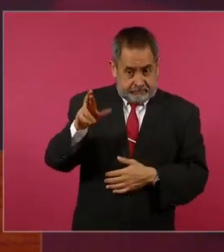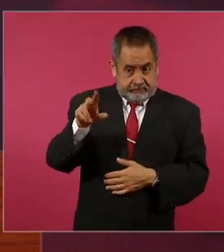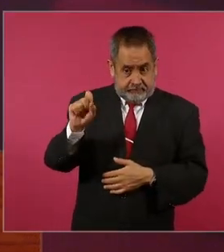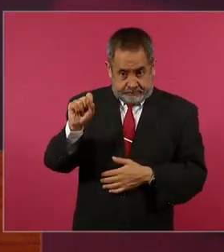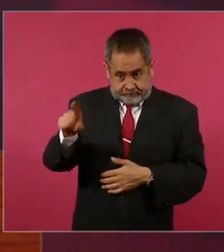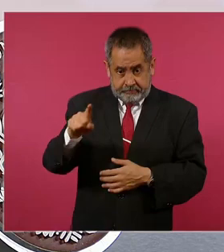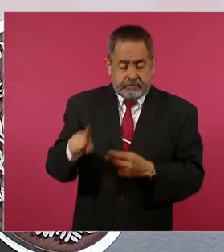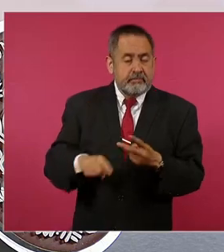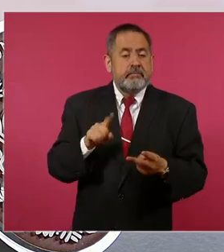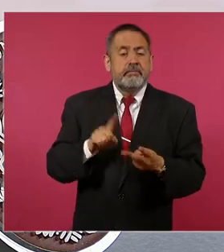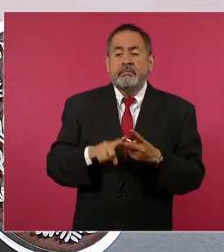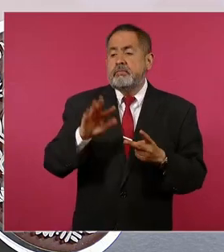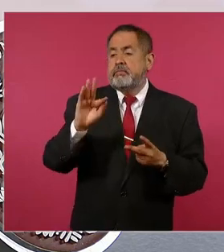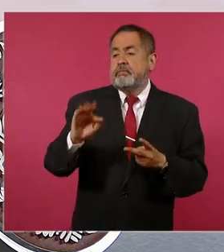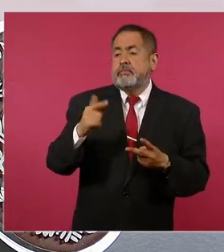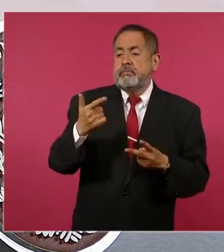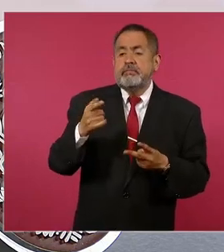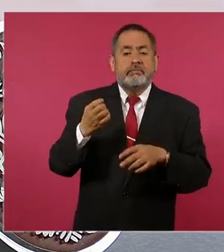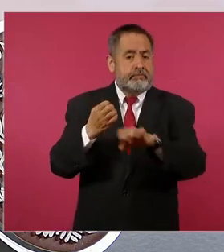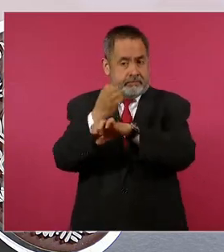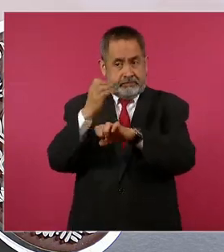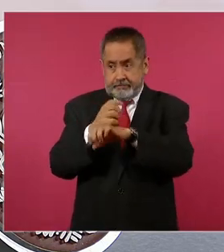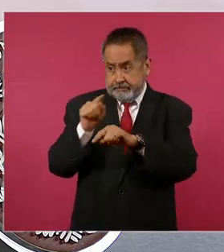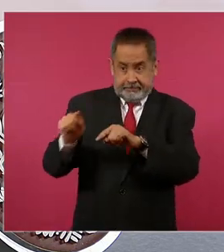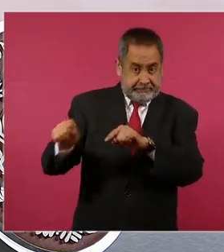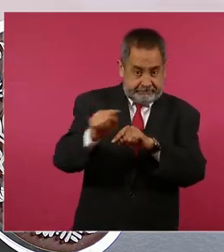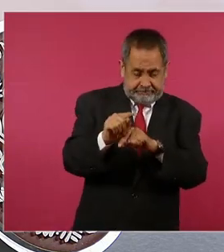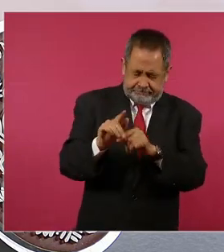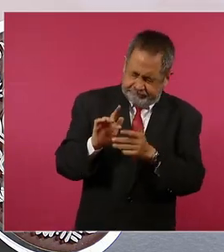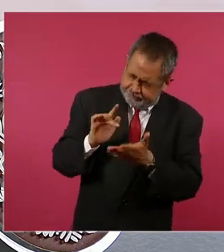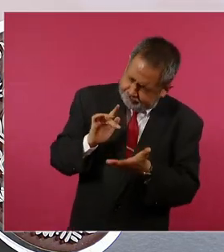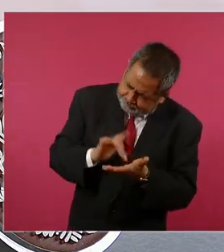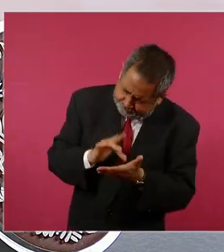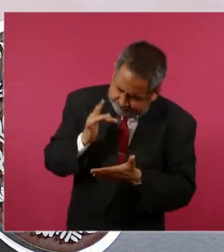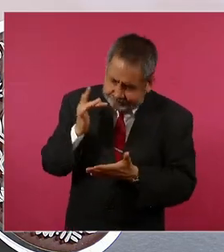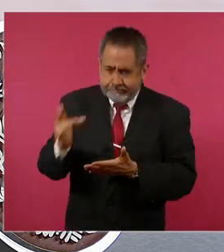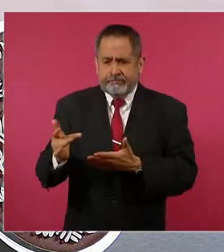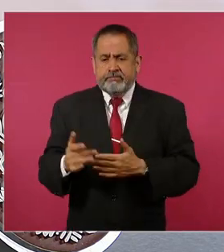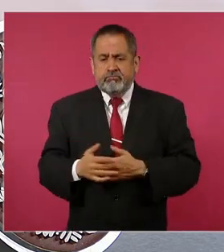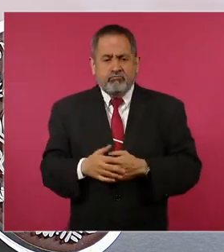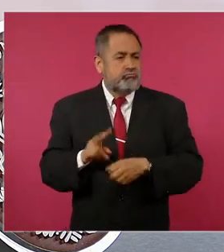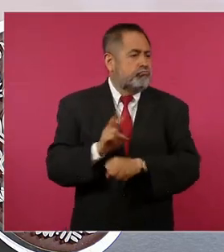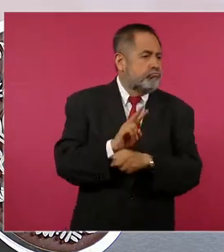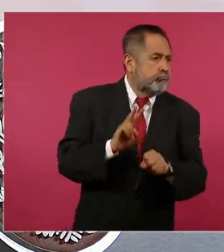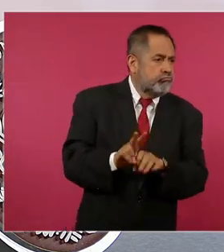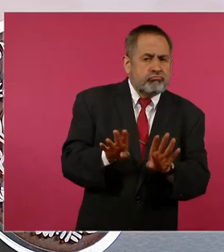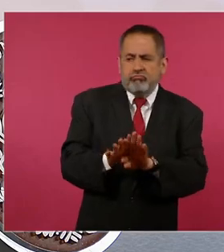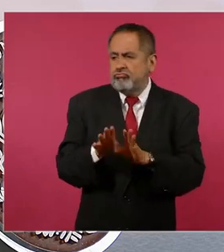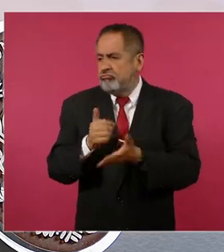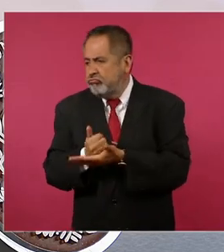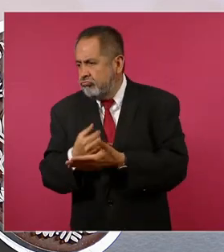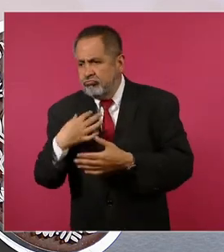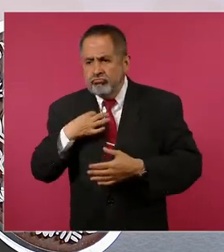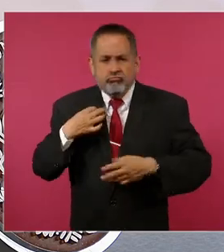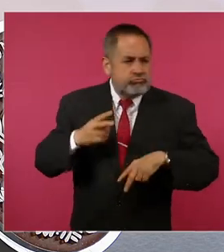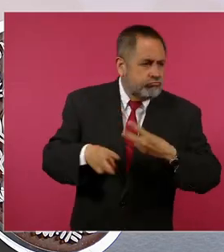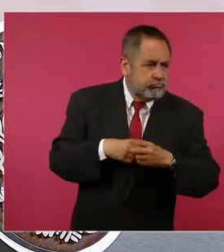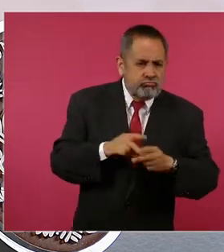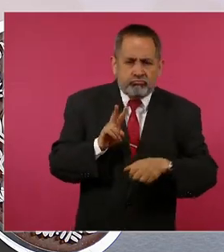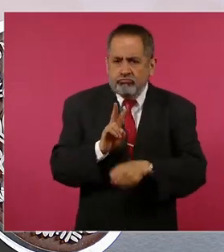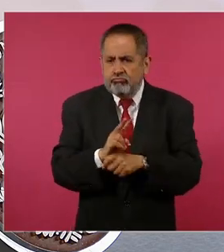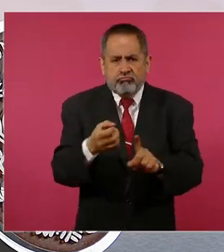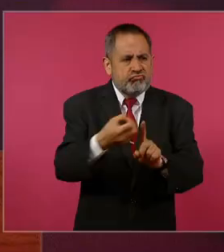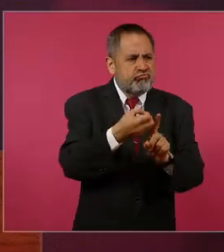de las fiscalías de los estados. Agradecerles por todo su empeño para lograr el